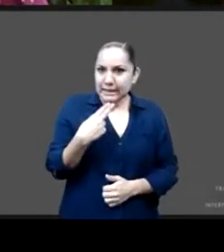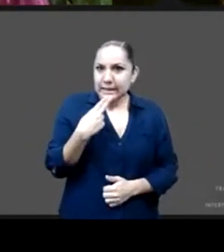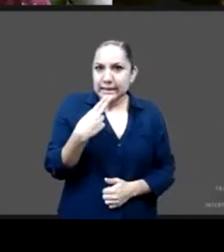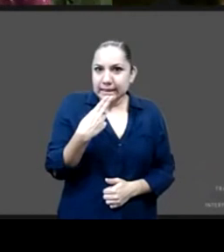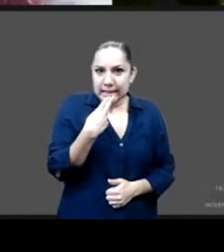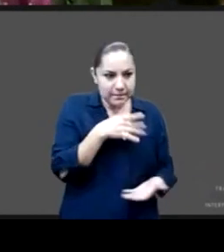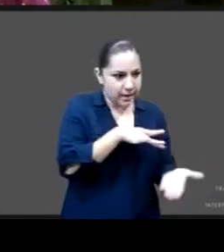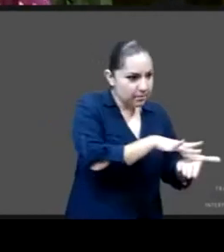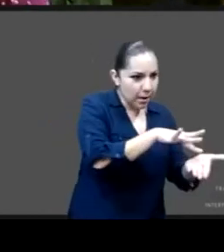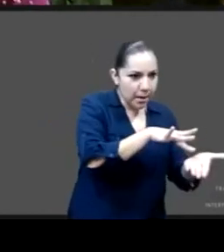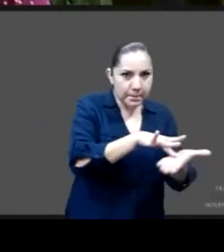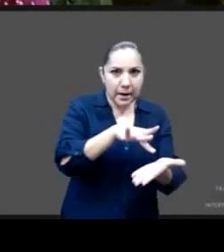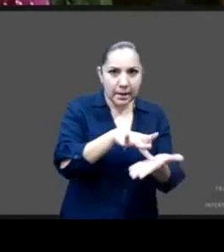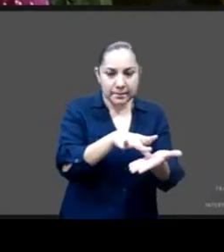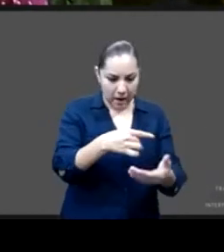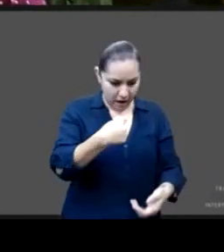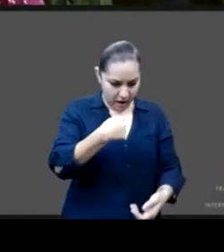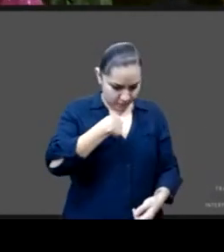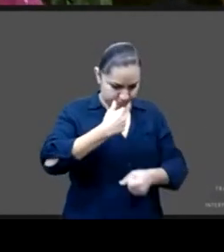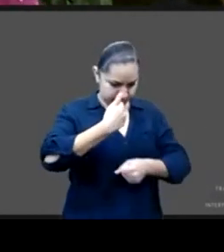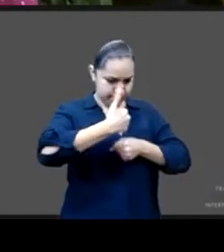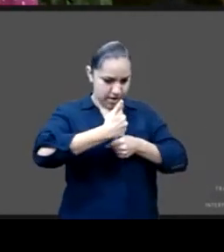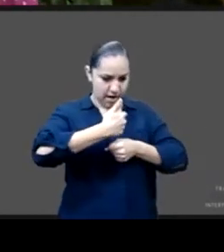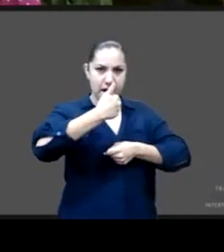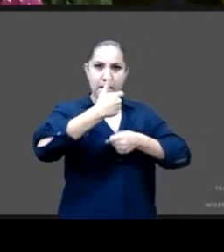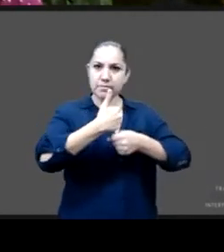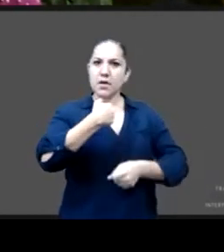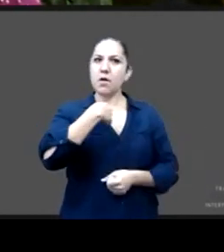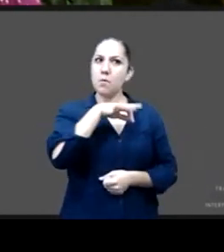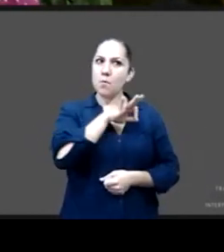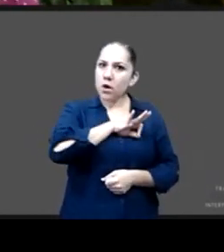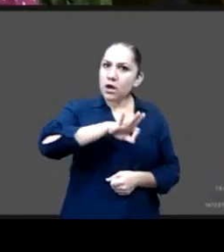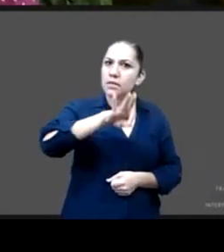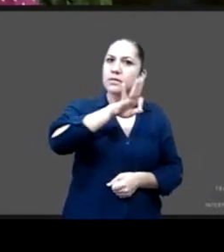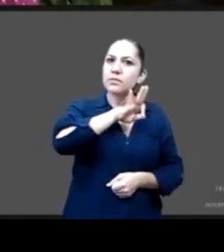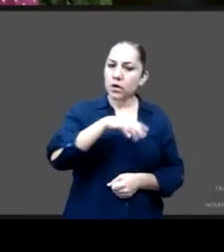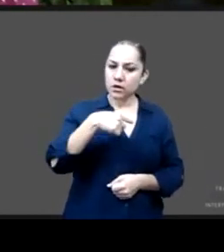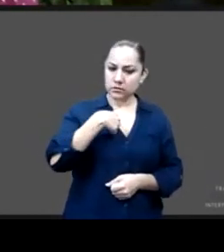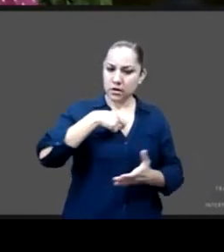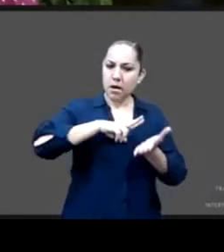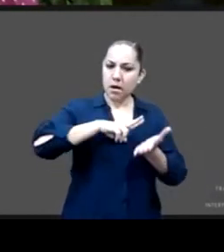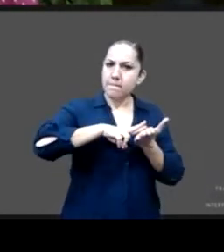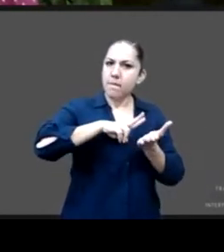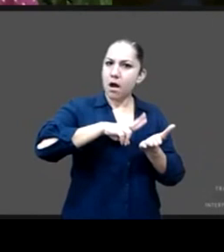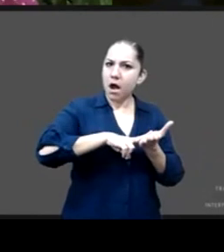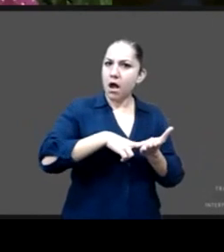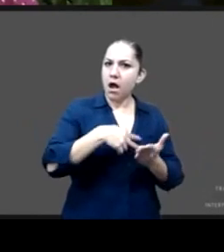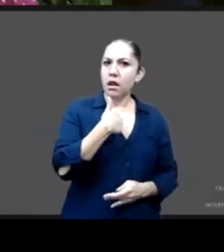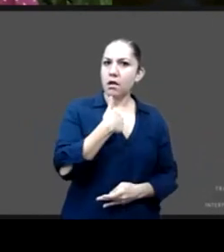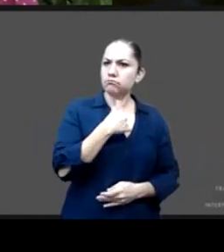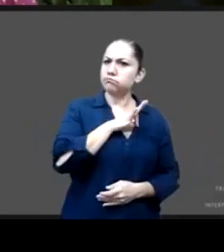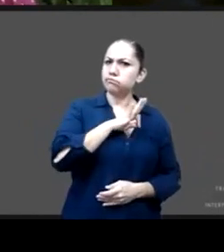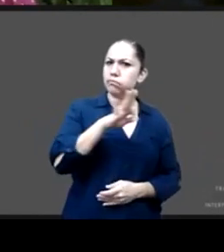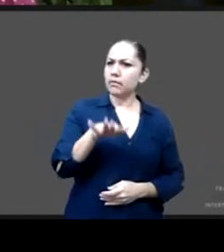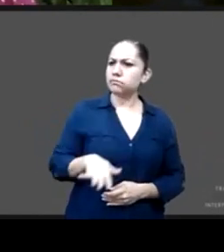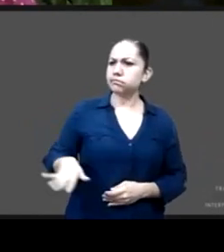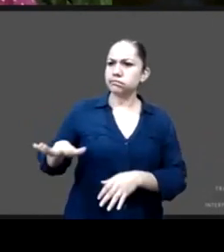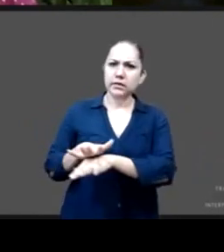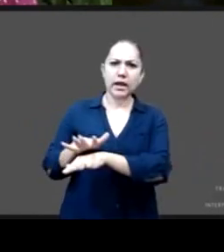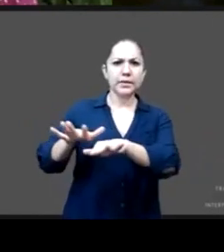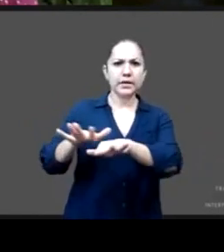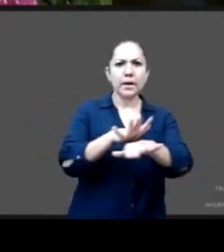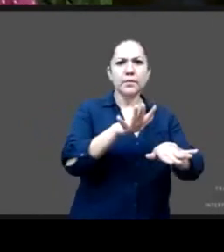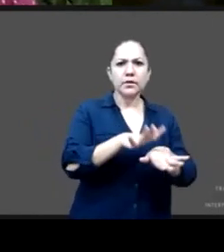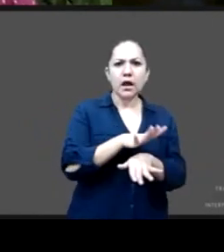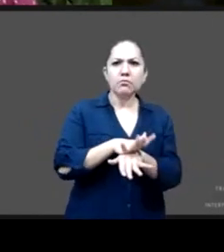vislumbrar un abanico de oportunidades donde puedan hacer ellos los cambios sociales que se necesitan entonces sin duda yo